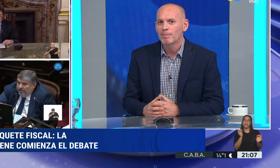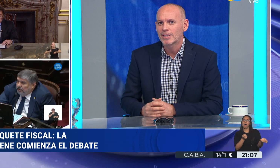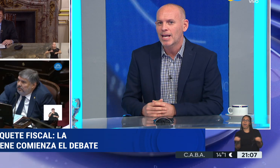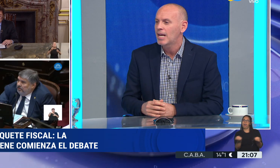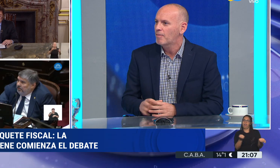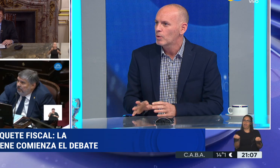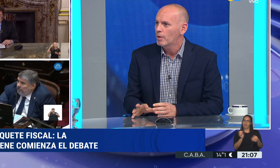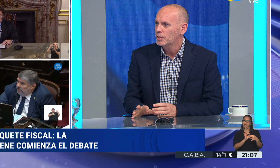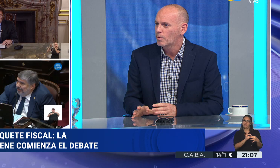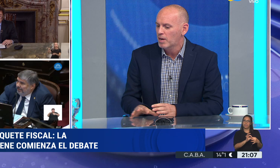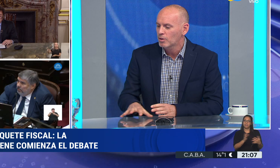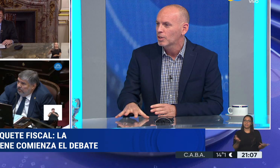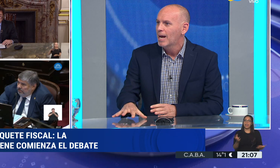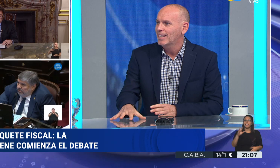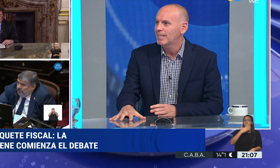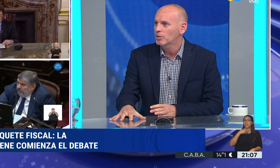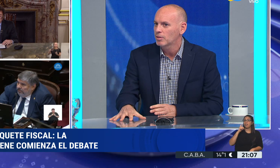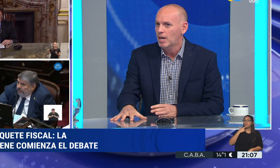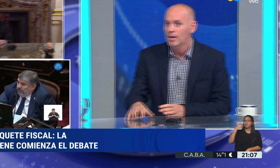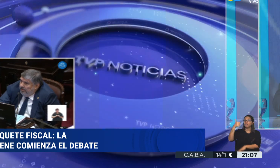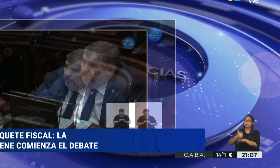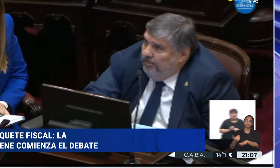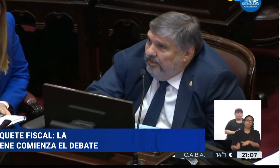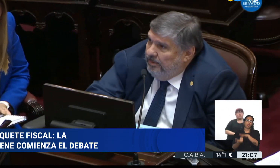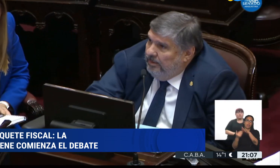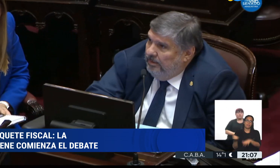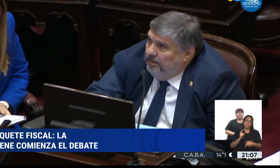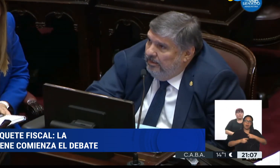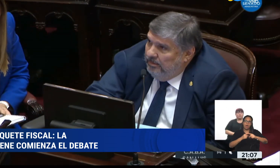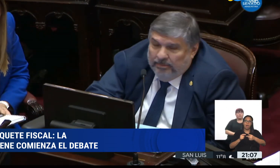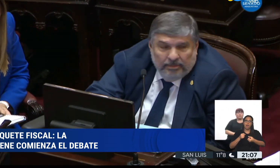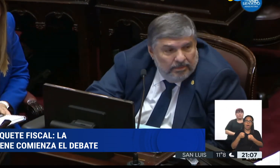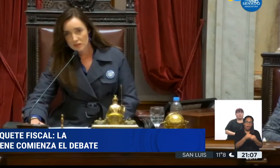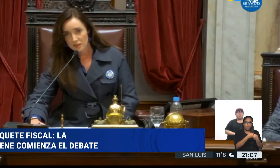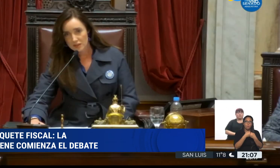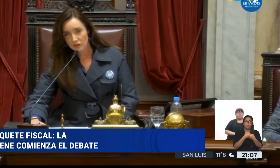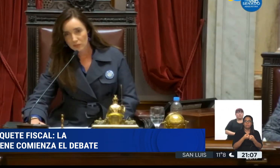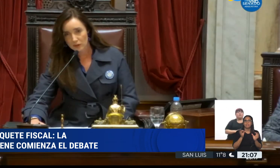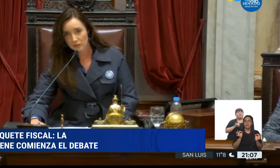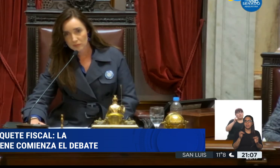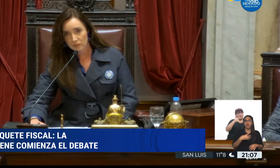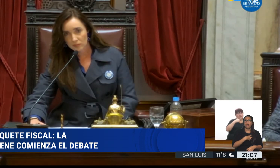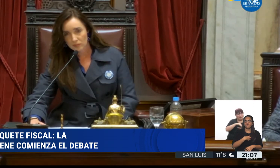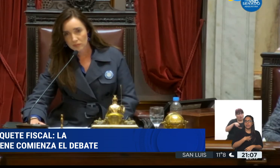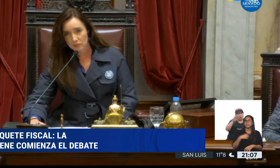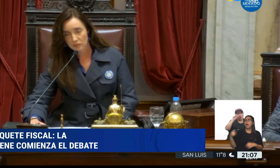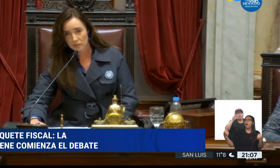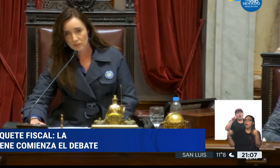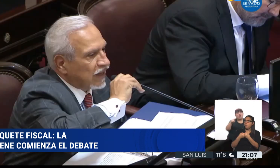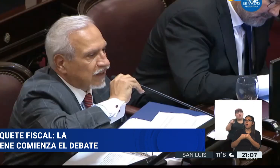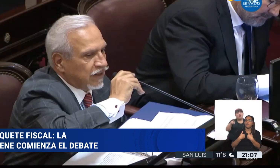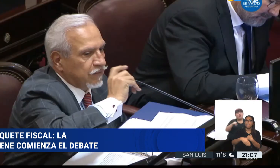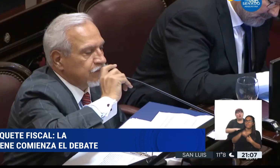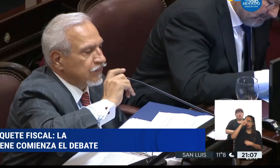y me parece que ahí la figura de Guillermo Francos ha sido central. Sí, senadores que han confiado, ¿no?, en que se iban a respetar los acuerdos. Eso también puede traer un conflicto